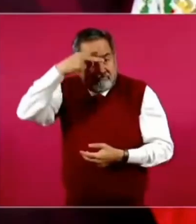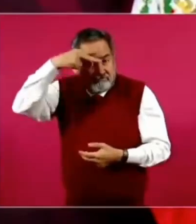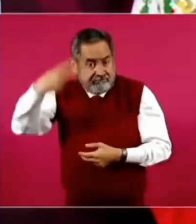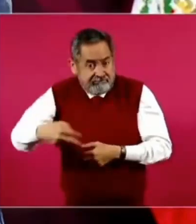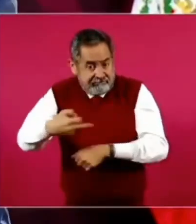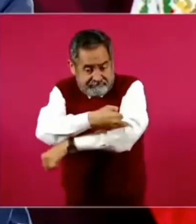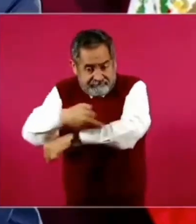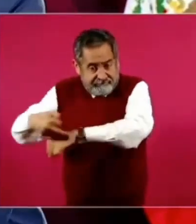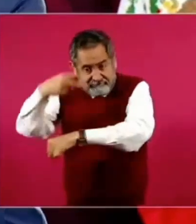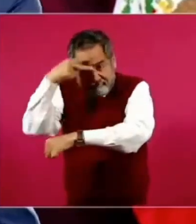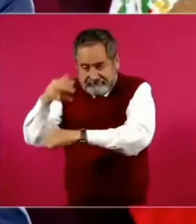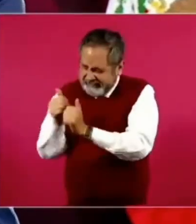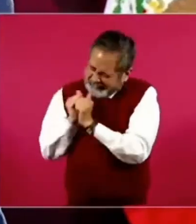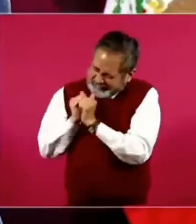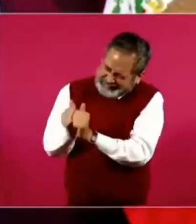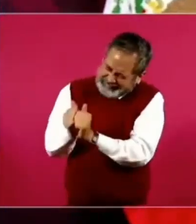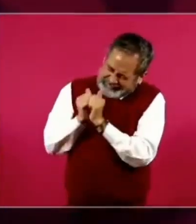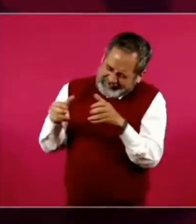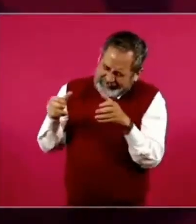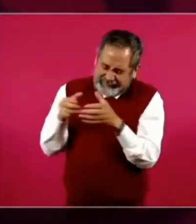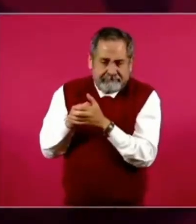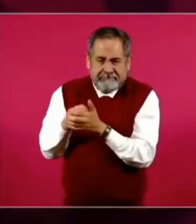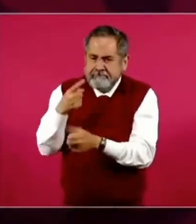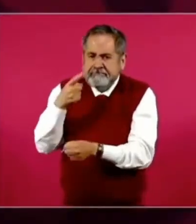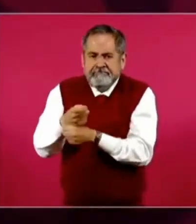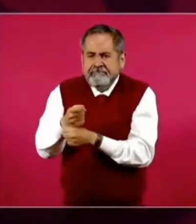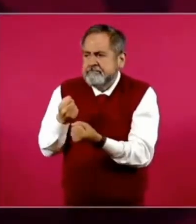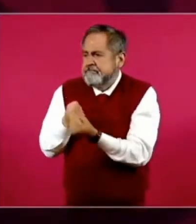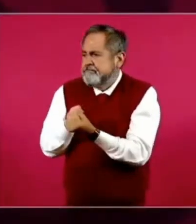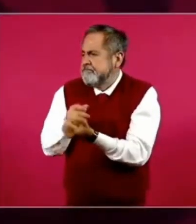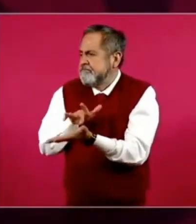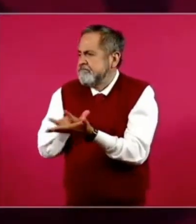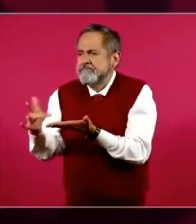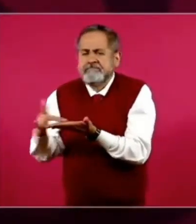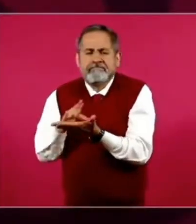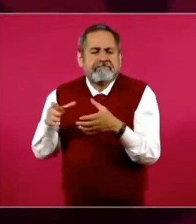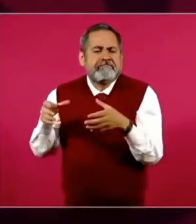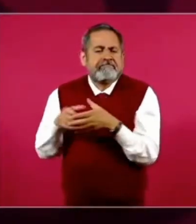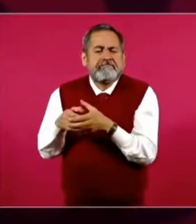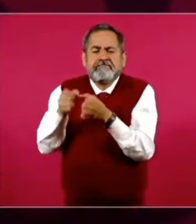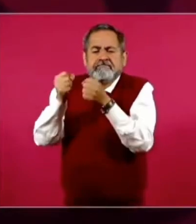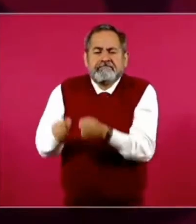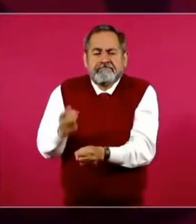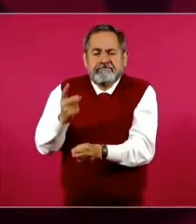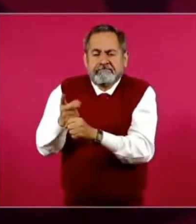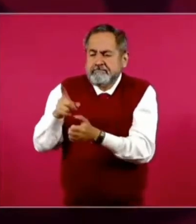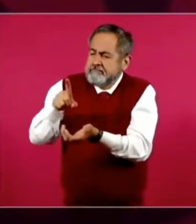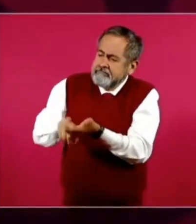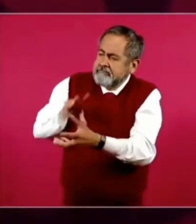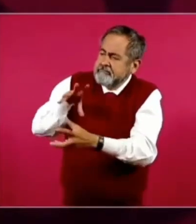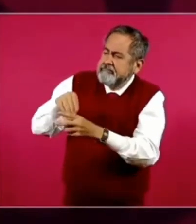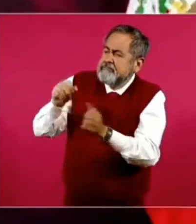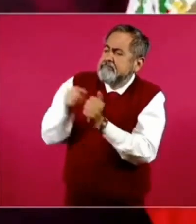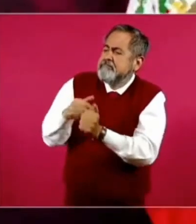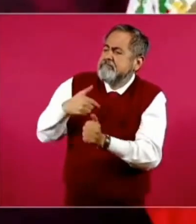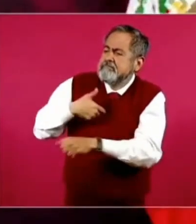mexicana es la principal institución de seguridad social.